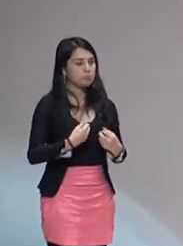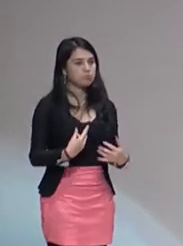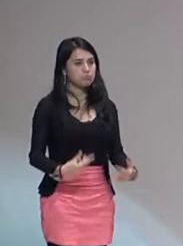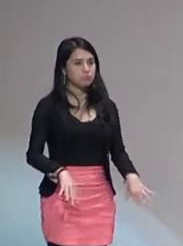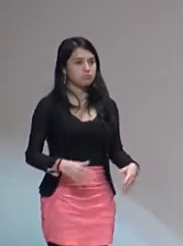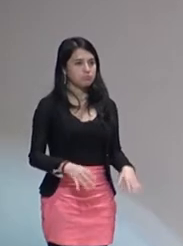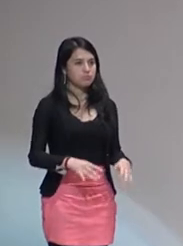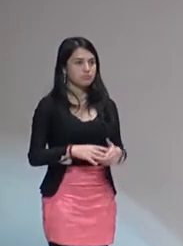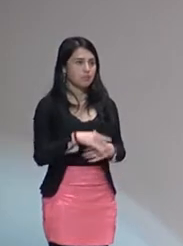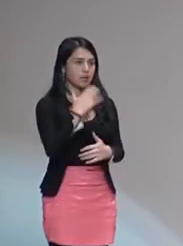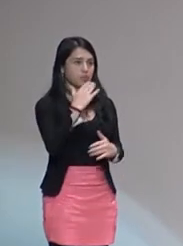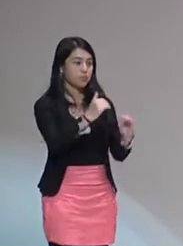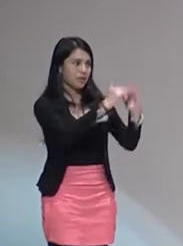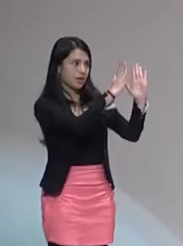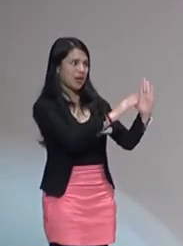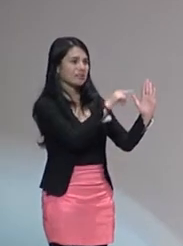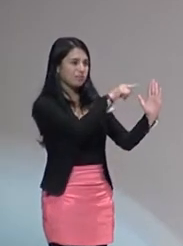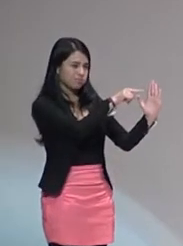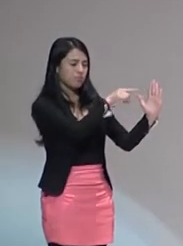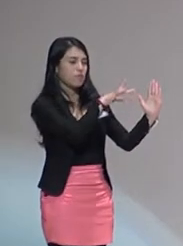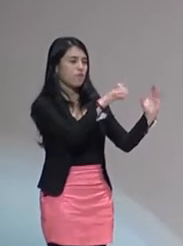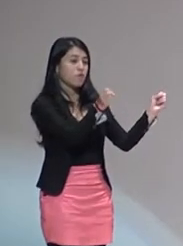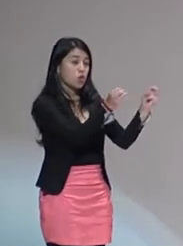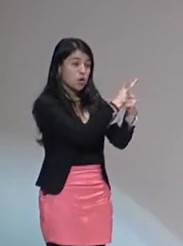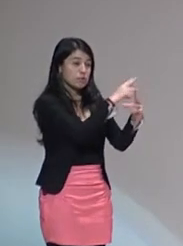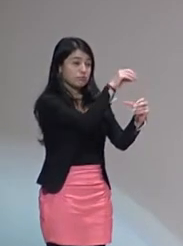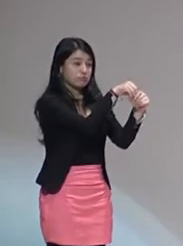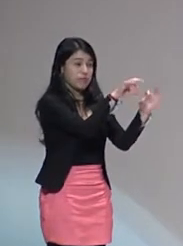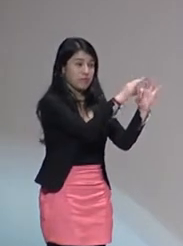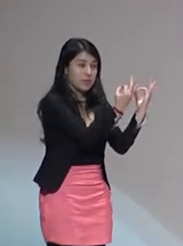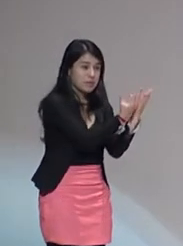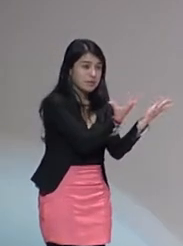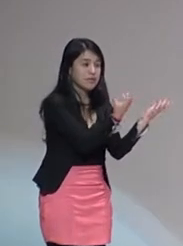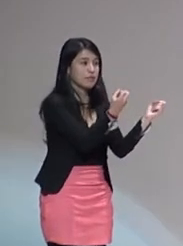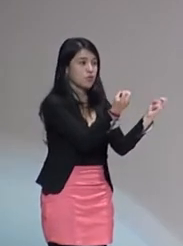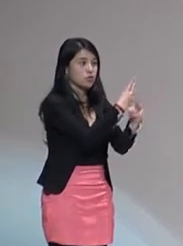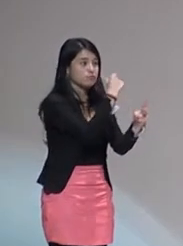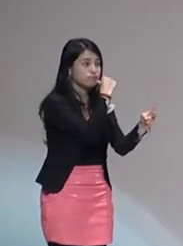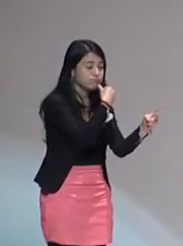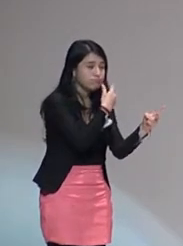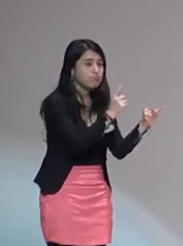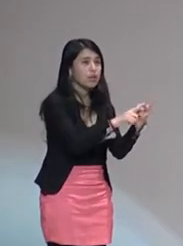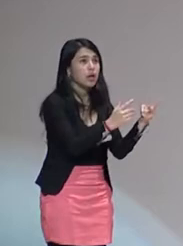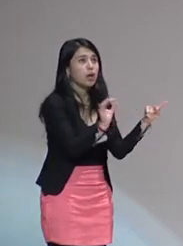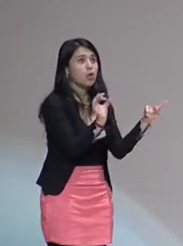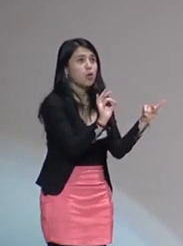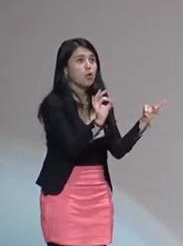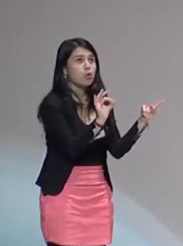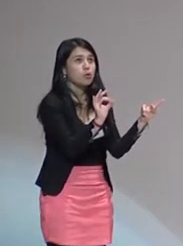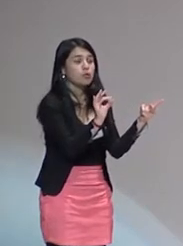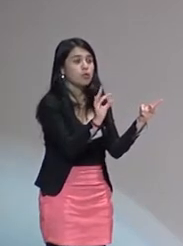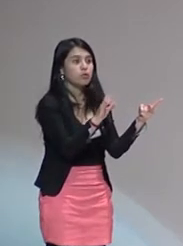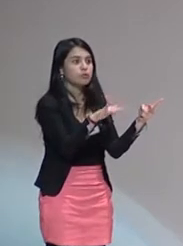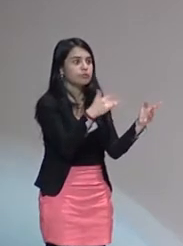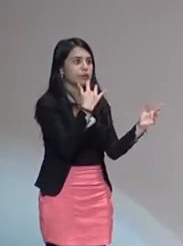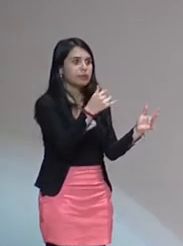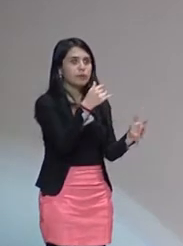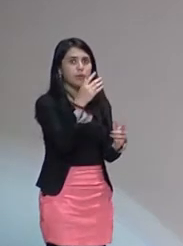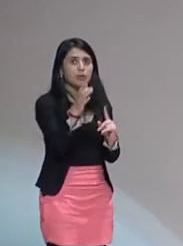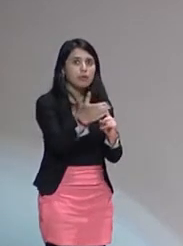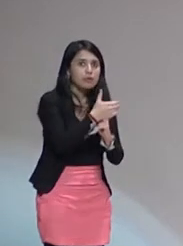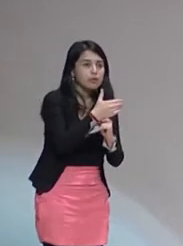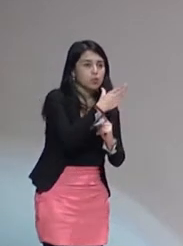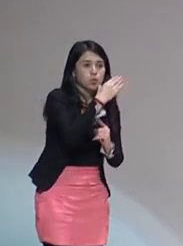su casa donde padece violencia intrafamiliar, donde está desamparado, no